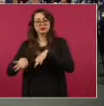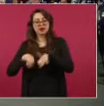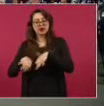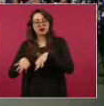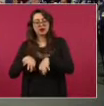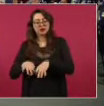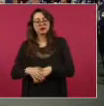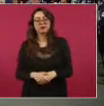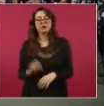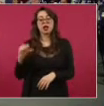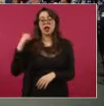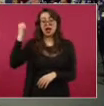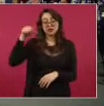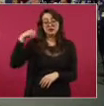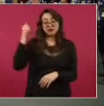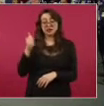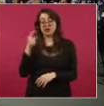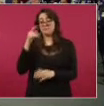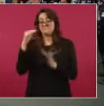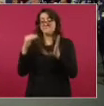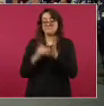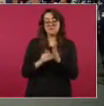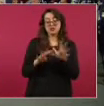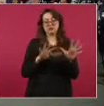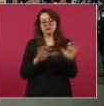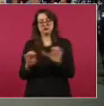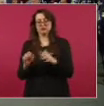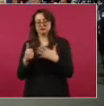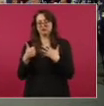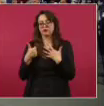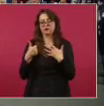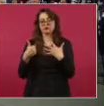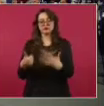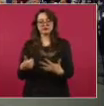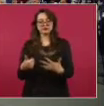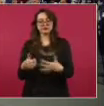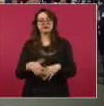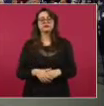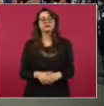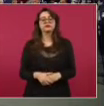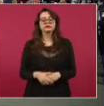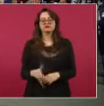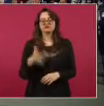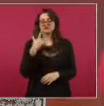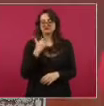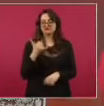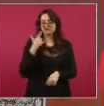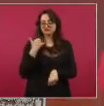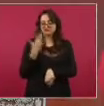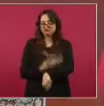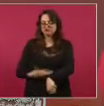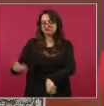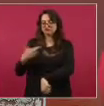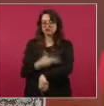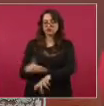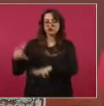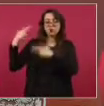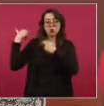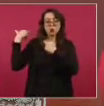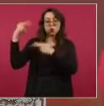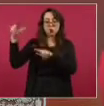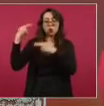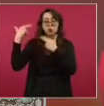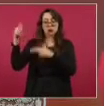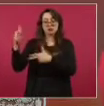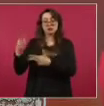de 1906, cuando ya estaban en marcha los preparativos para hacer una huelga en Río Blanco, el